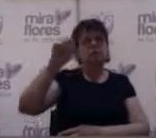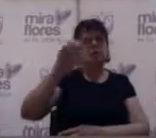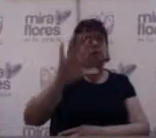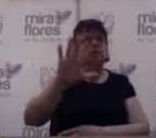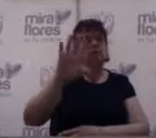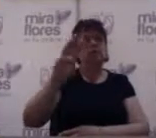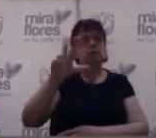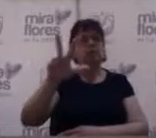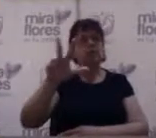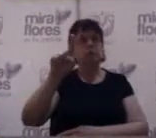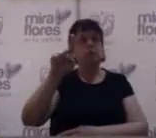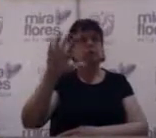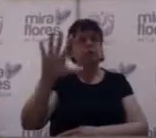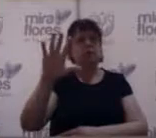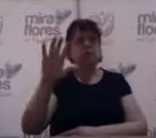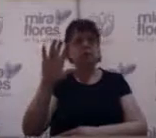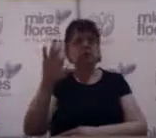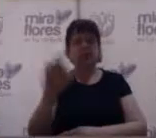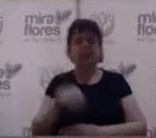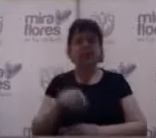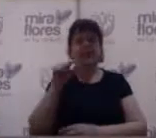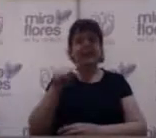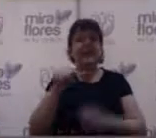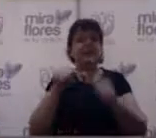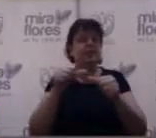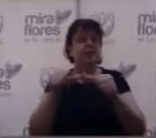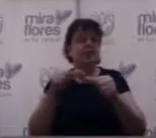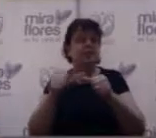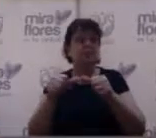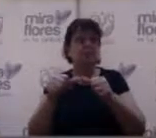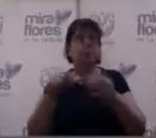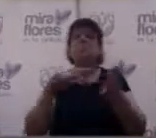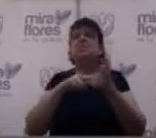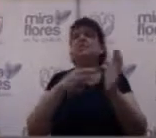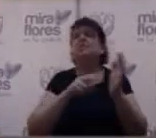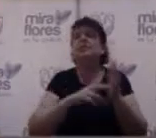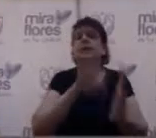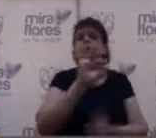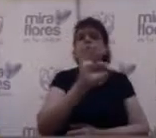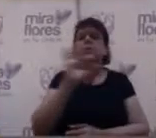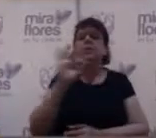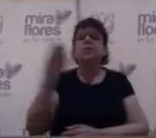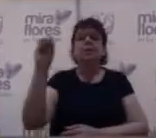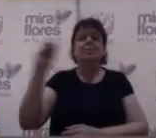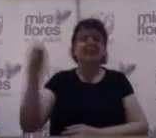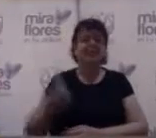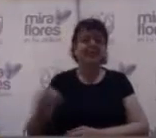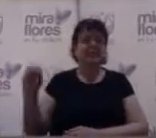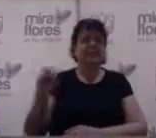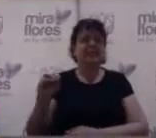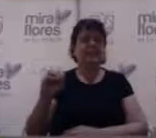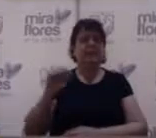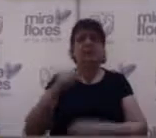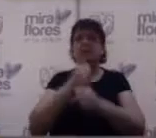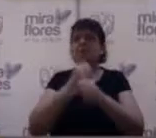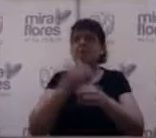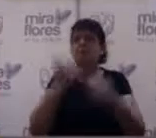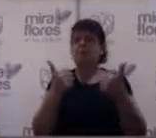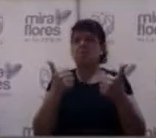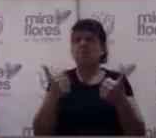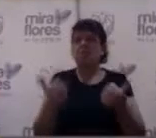202.563.159 soles. Esta cifra representa un 99% de efectividad respecto del presupuesto modificado al cierre